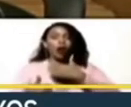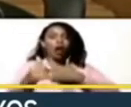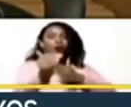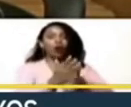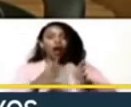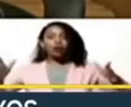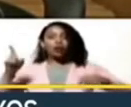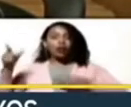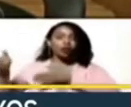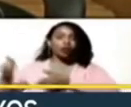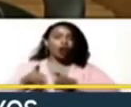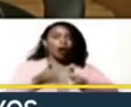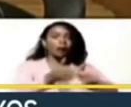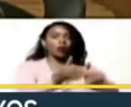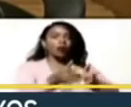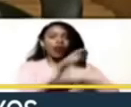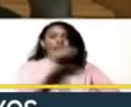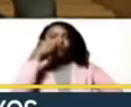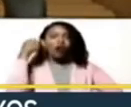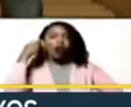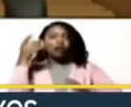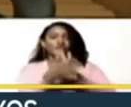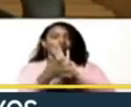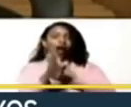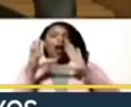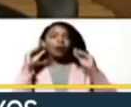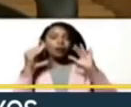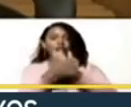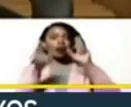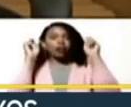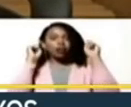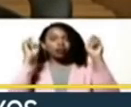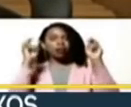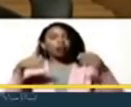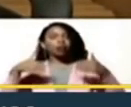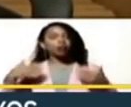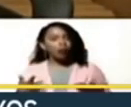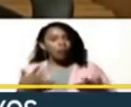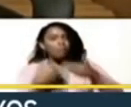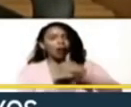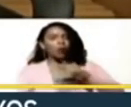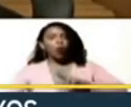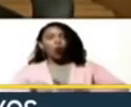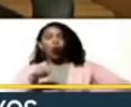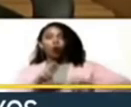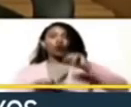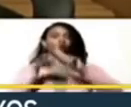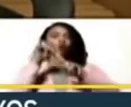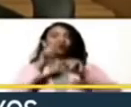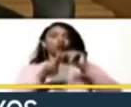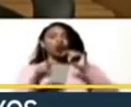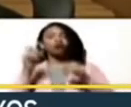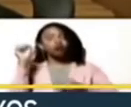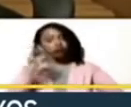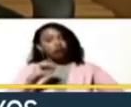años de desencuentros, Colombia y Venezuela irán juntos con Brasil en la defensa de la Amazonía. Llevarán una posición común